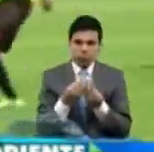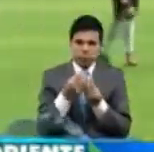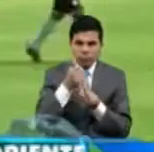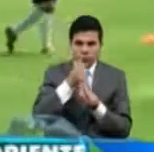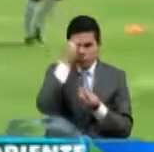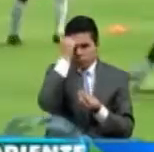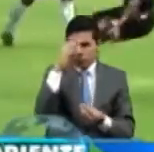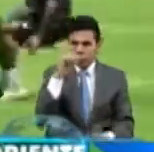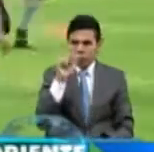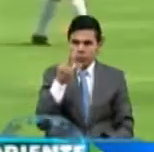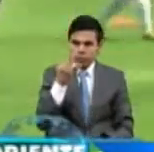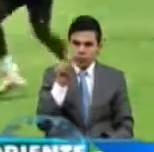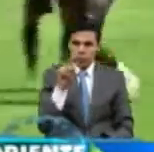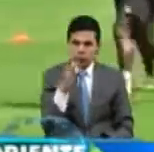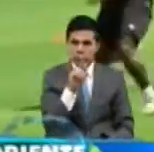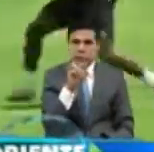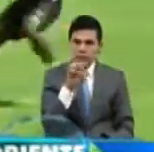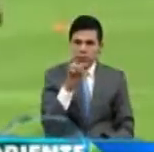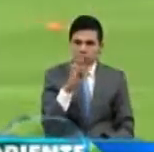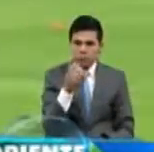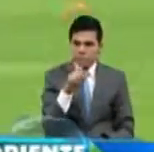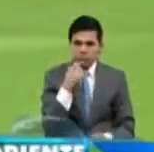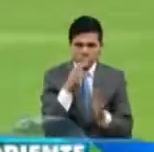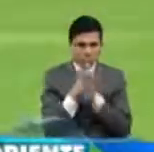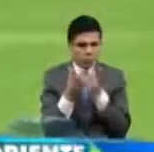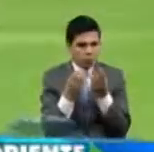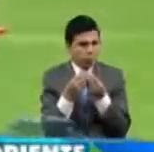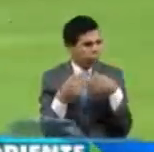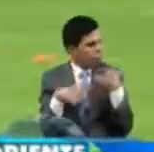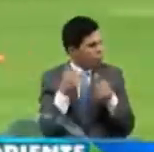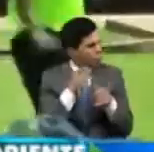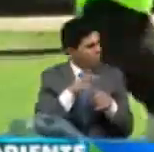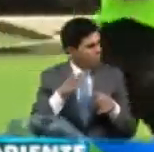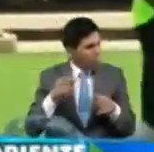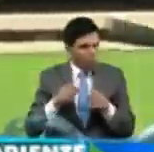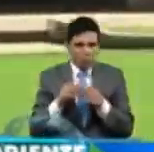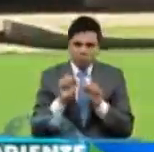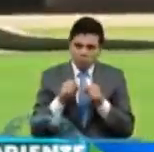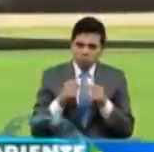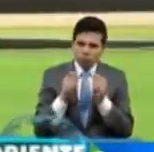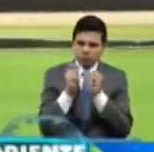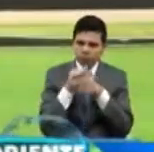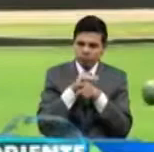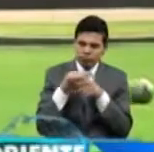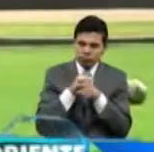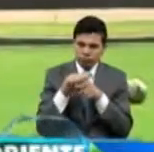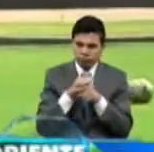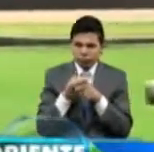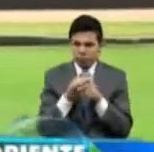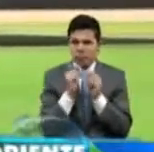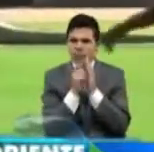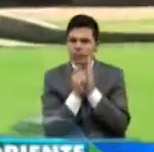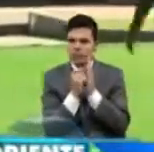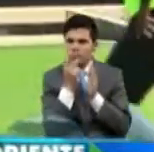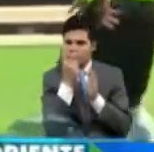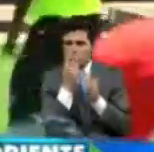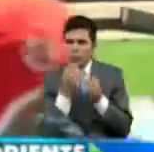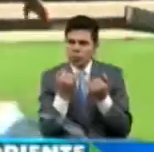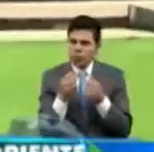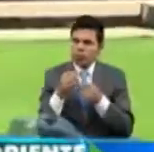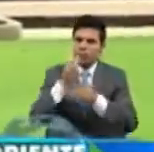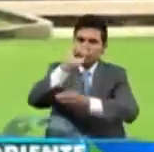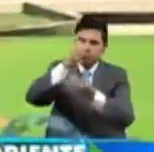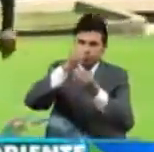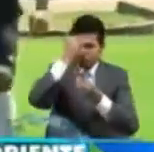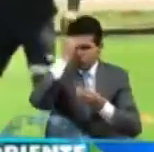Carlos Marcelo Fuentes habló sobre el grupo de jugadores con los cuales acumula 2 entrenamientos. El estratega motilón afirmó que